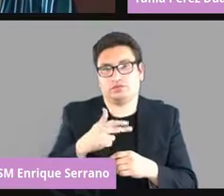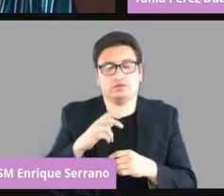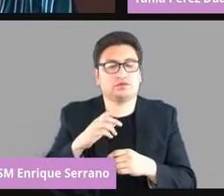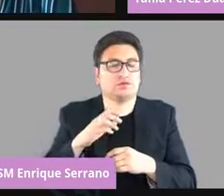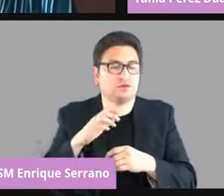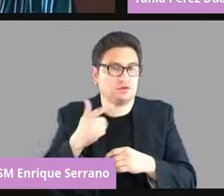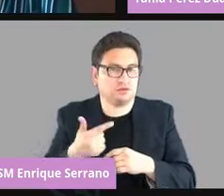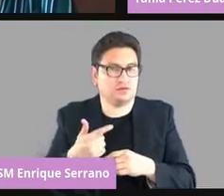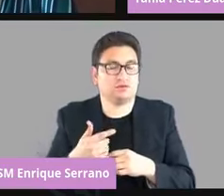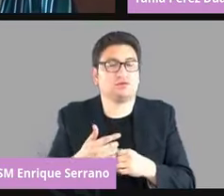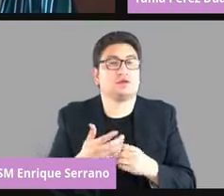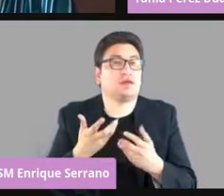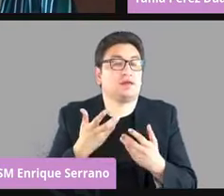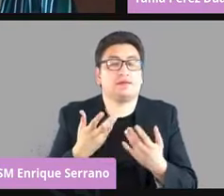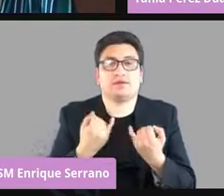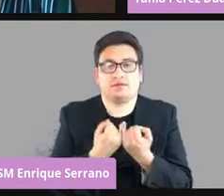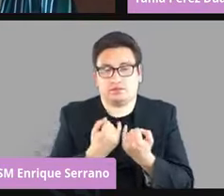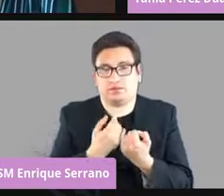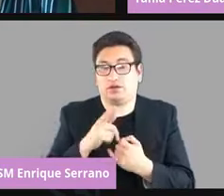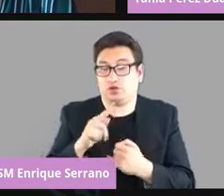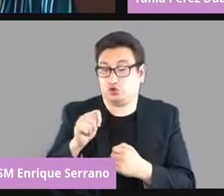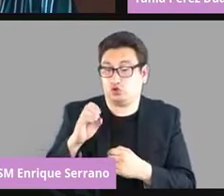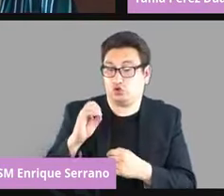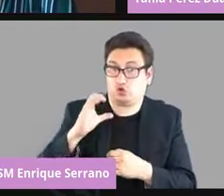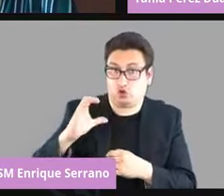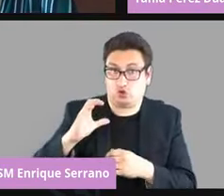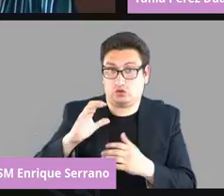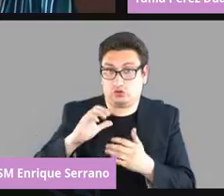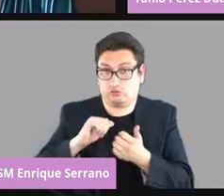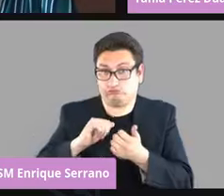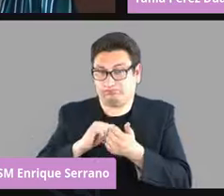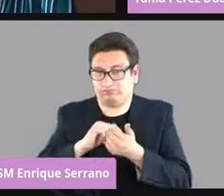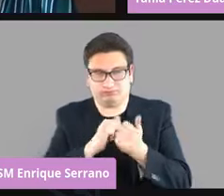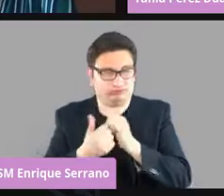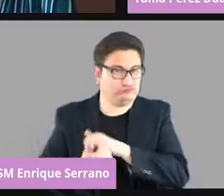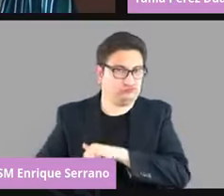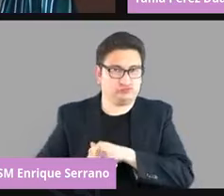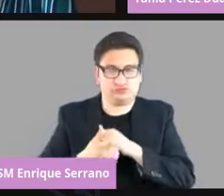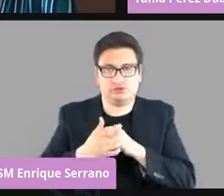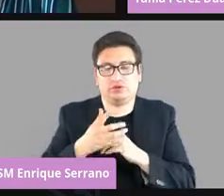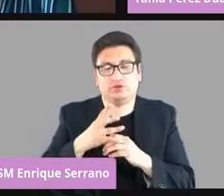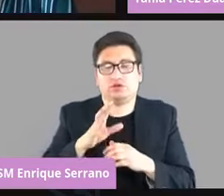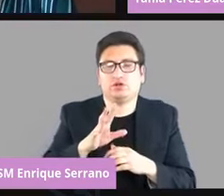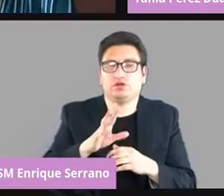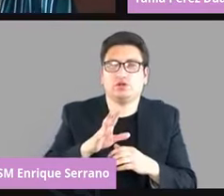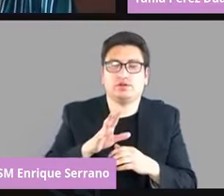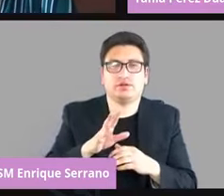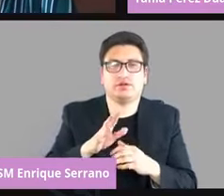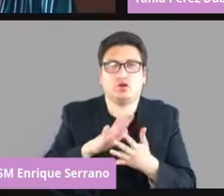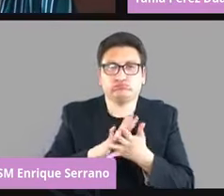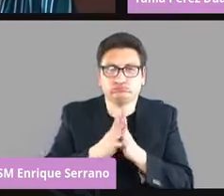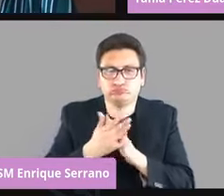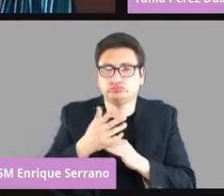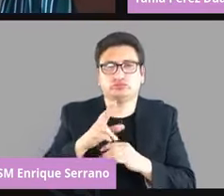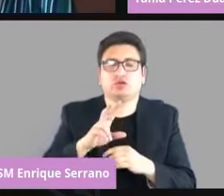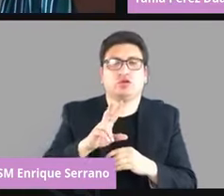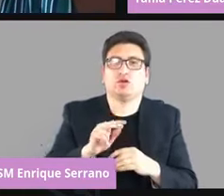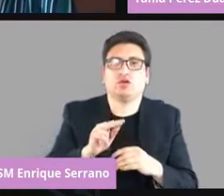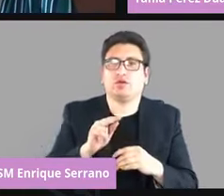La otra, de que si el TOC muta, no es que mute, y esto es algo que digamos que en la